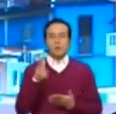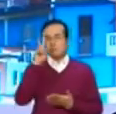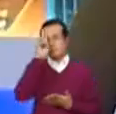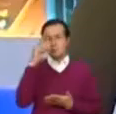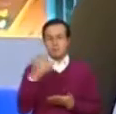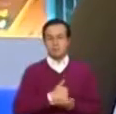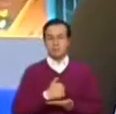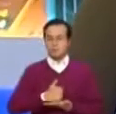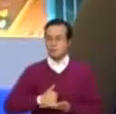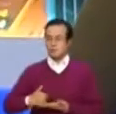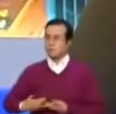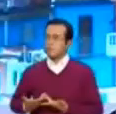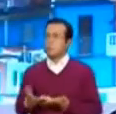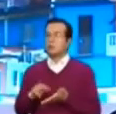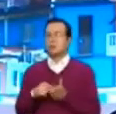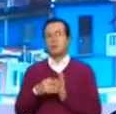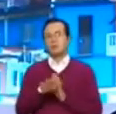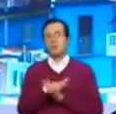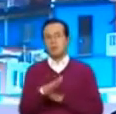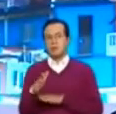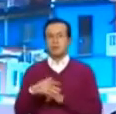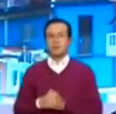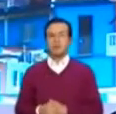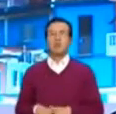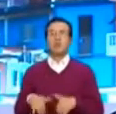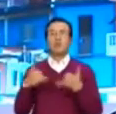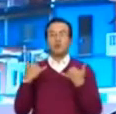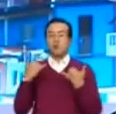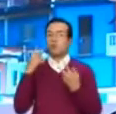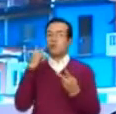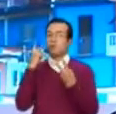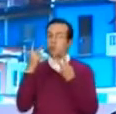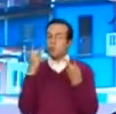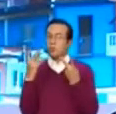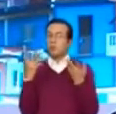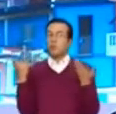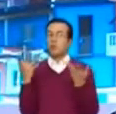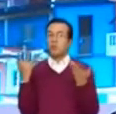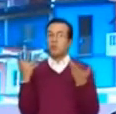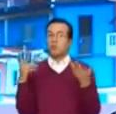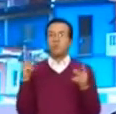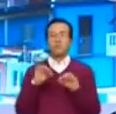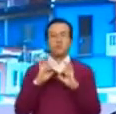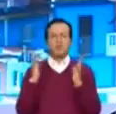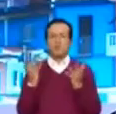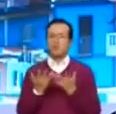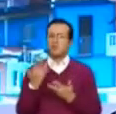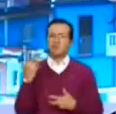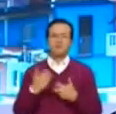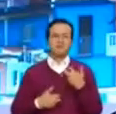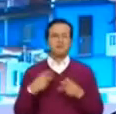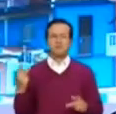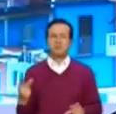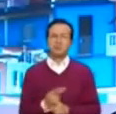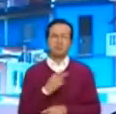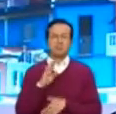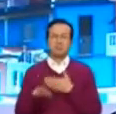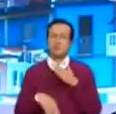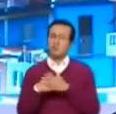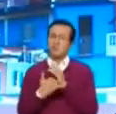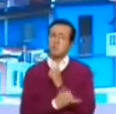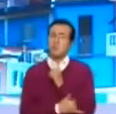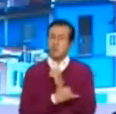ilícitas. ¿Qué tan confiables? Es decir, yo diría que estamos frente a un fenómeno de escala planetaria que involucra a todos los